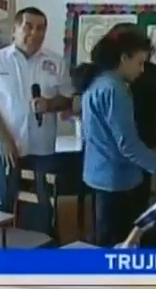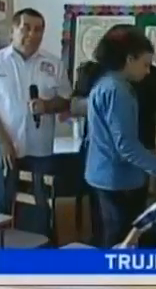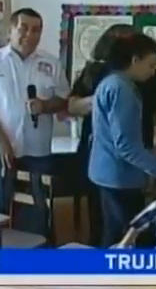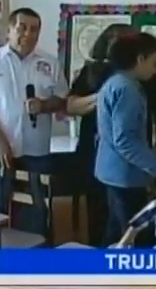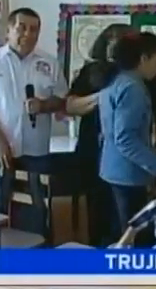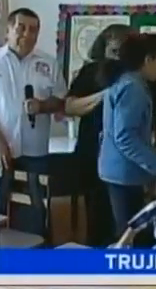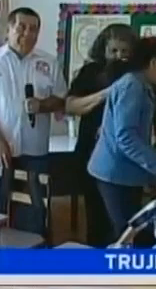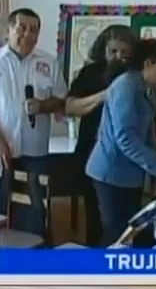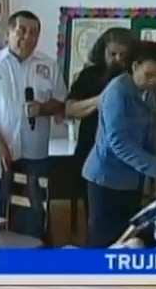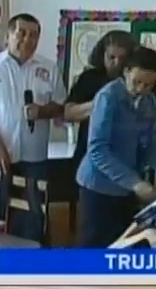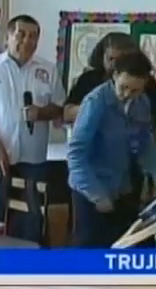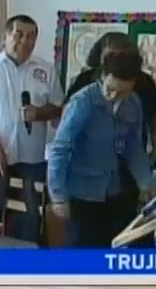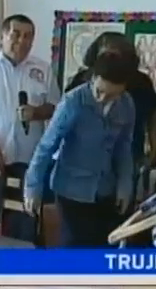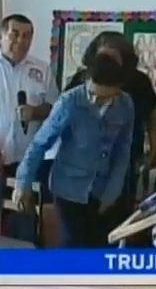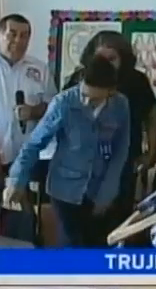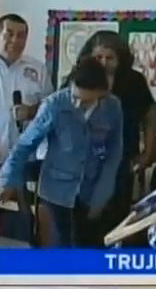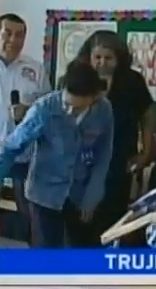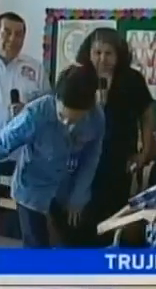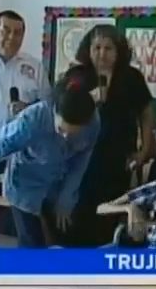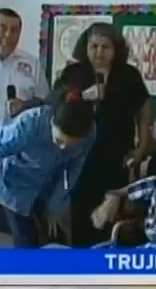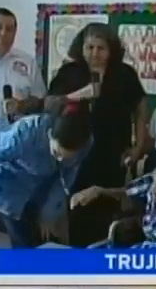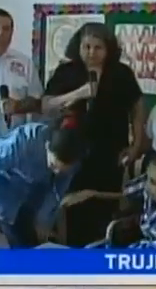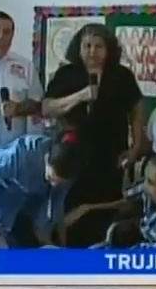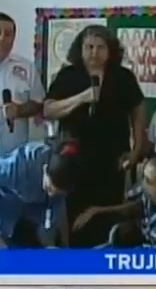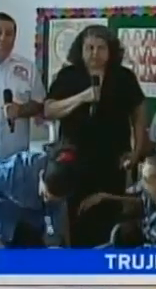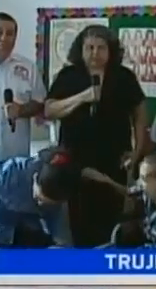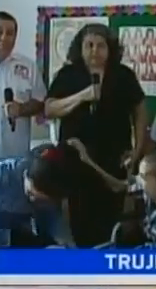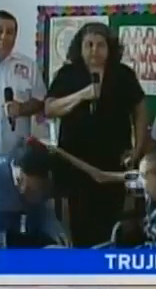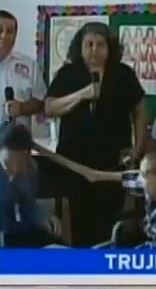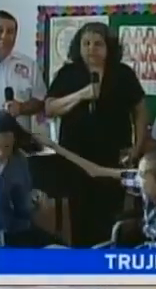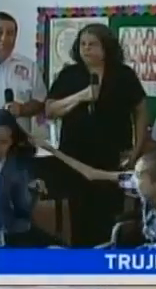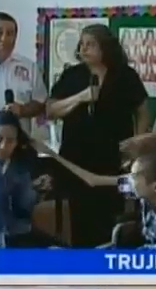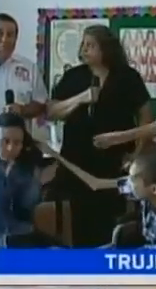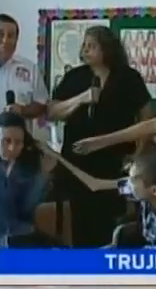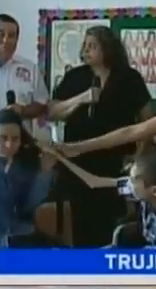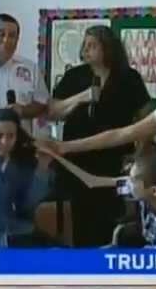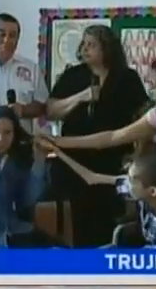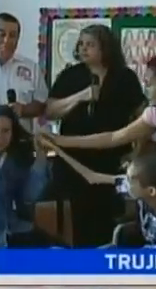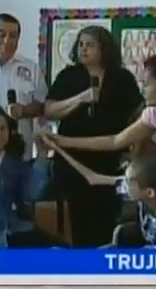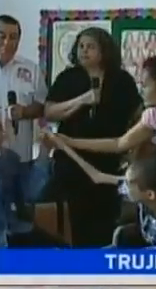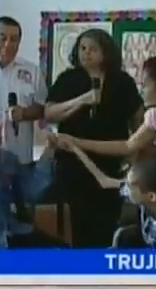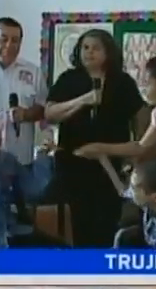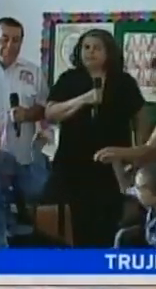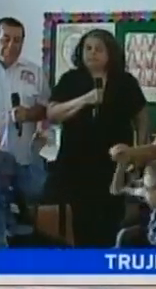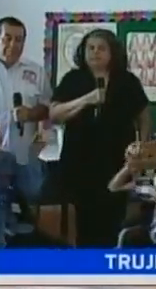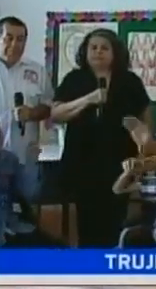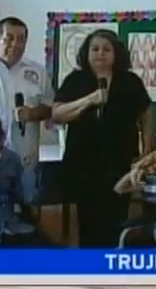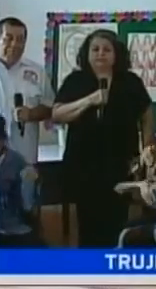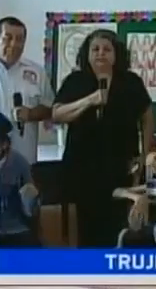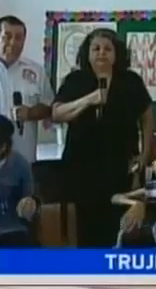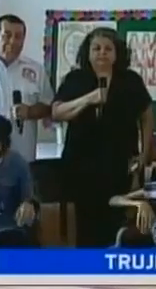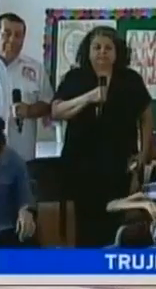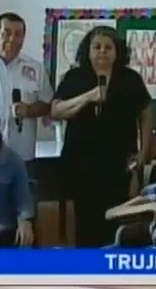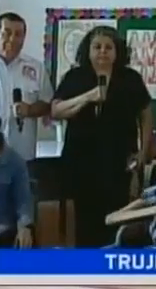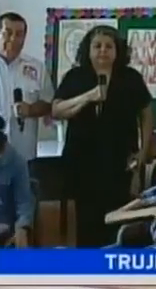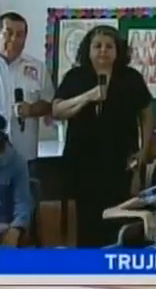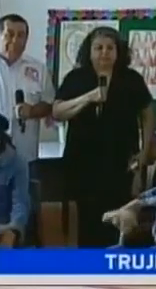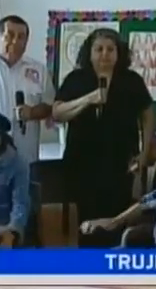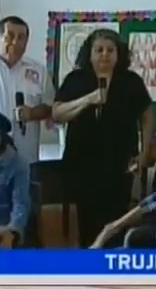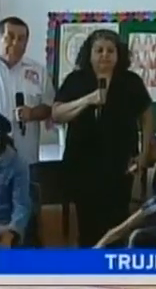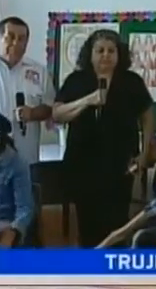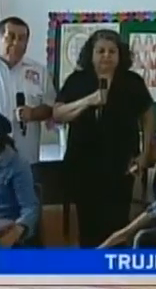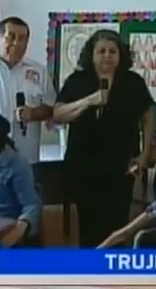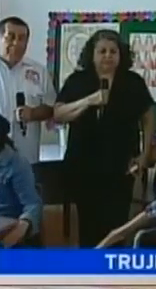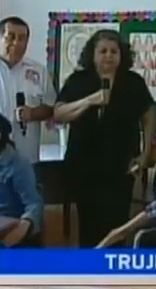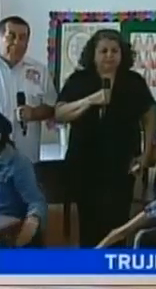formando a los profesionales, las maestras, los maestros en educación especial, que son nuestros compatriotas, tienen